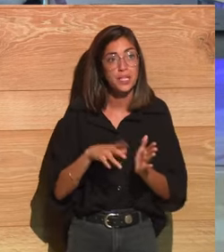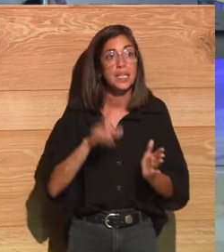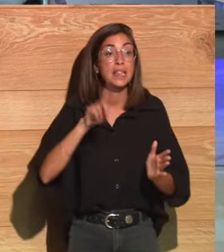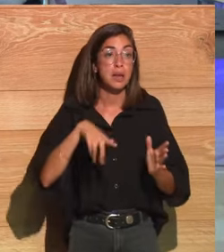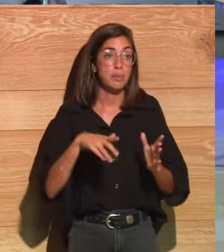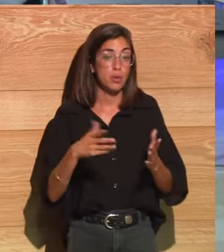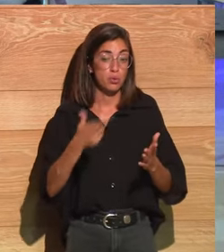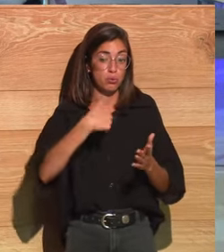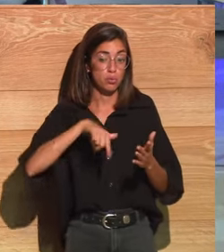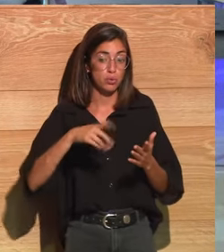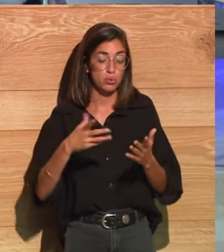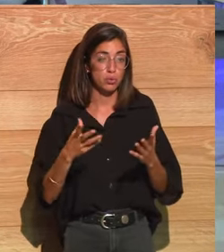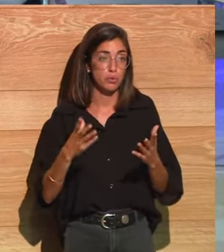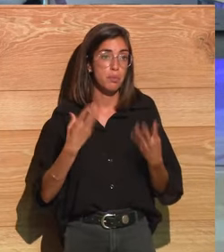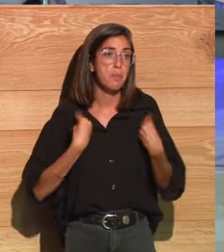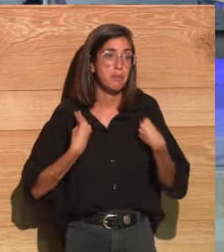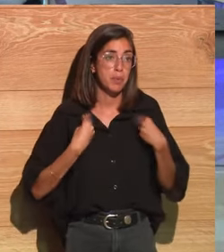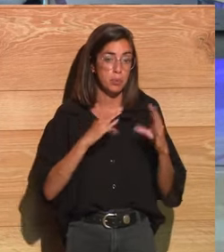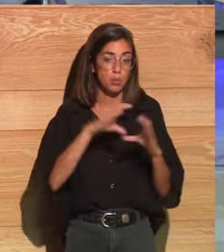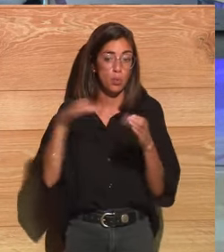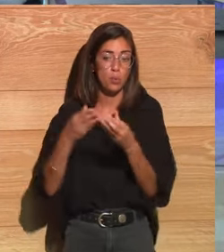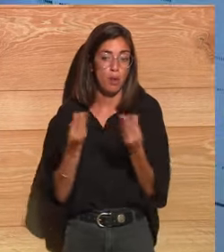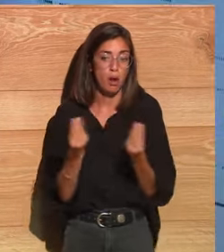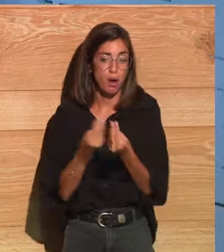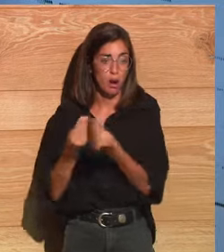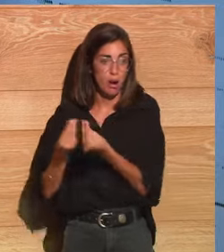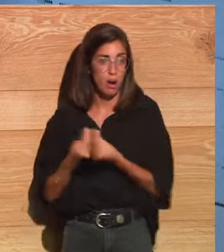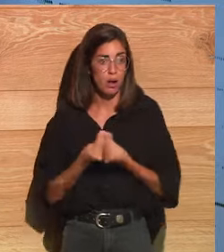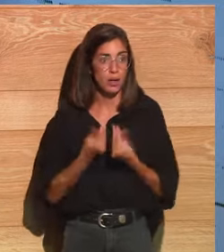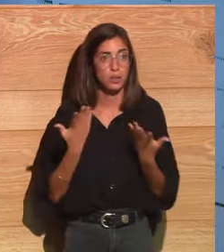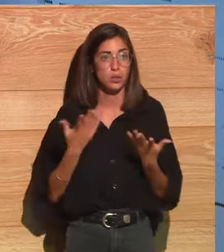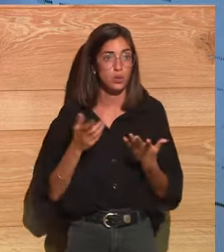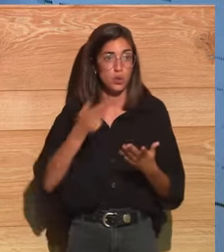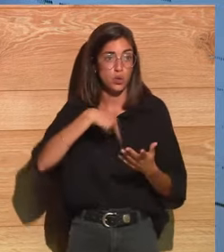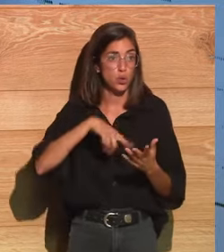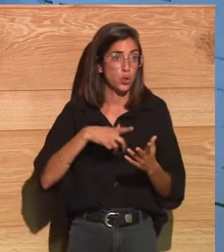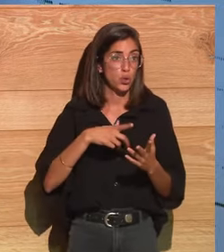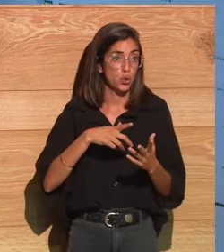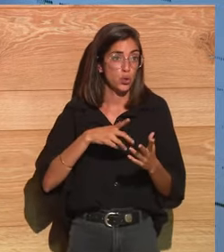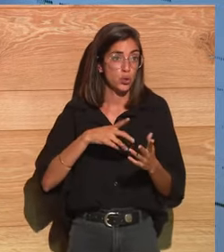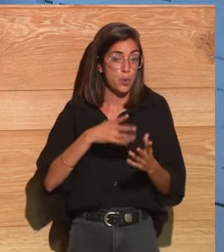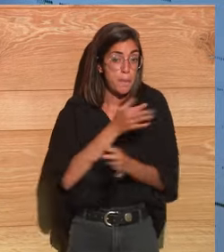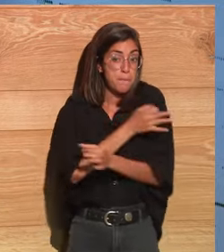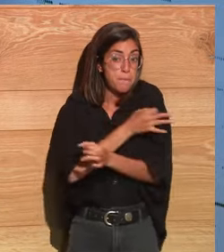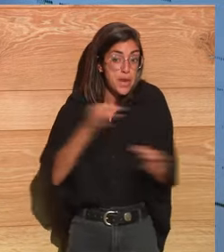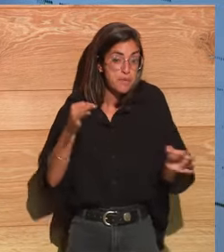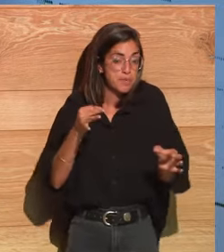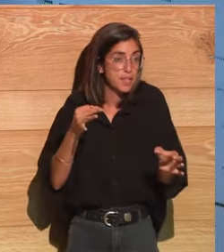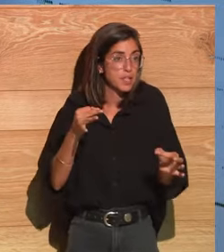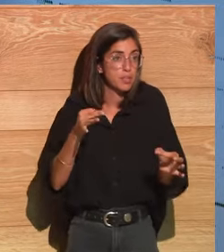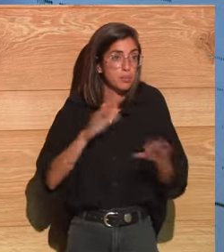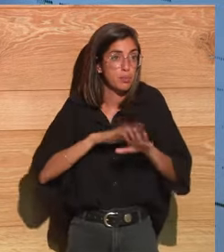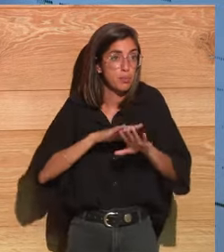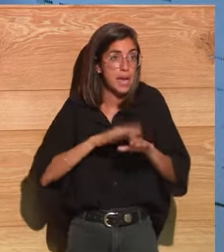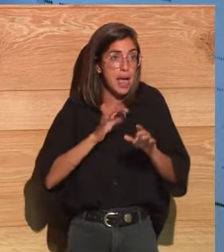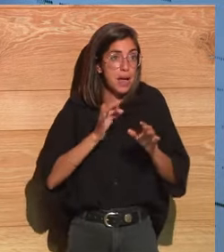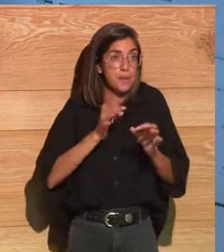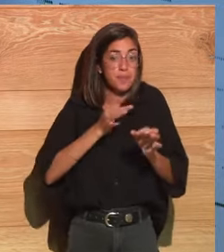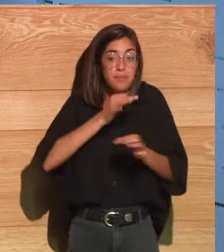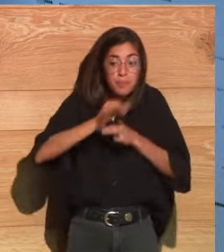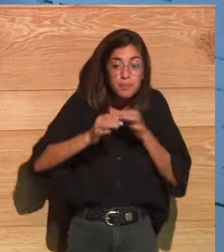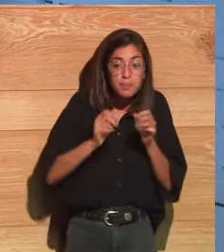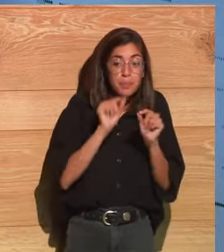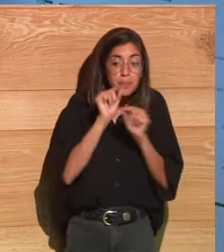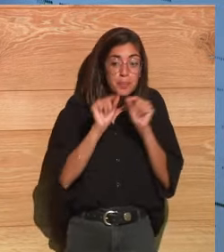aglomeraciones, podríamos hablar en los ambientes urbanos, nos hace la diana perfecta para un bicho, para un patógeno, una bacteria, un virus, que lo que